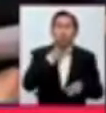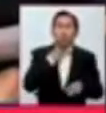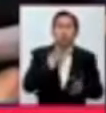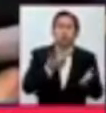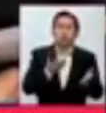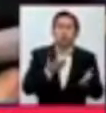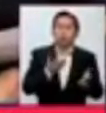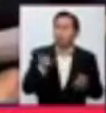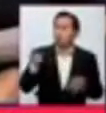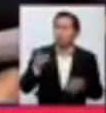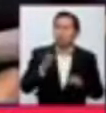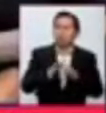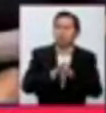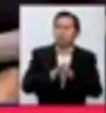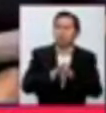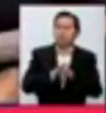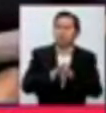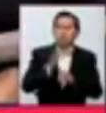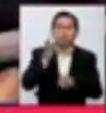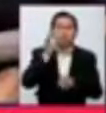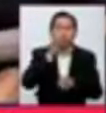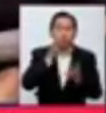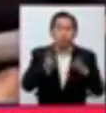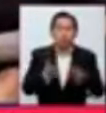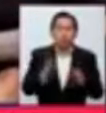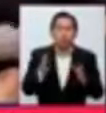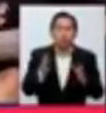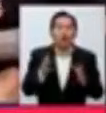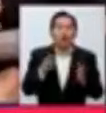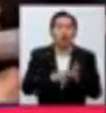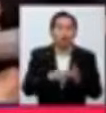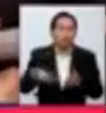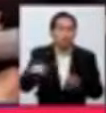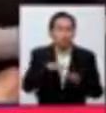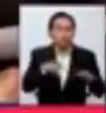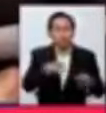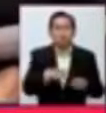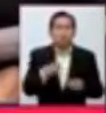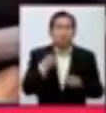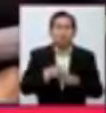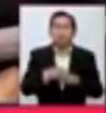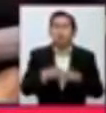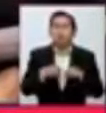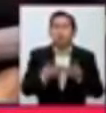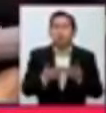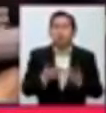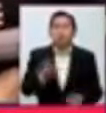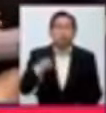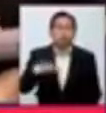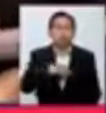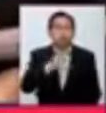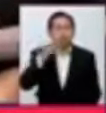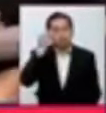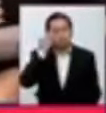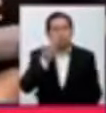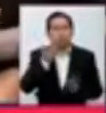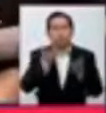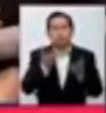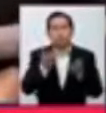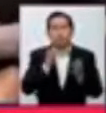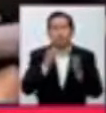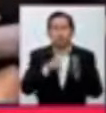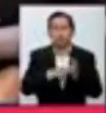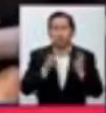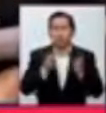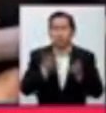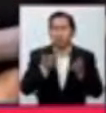es cierto?, luego de que la madre ya no está, que es una situación muy compleja, estamos seguros. Nos gustaría que hablemos de